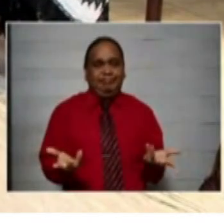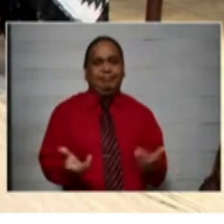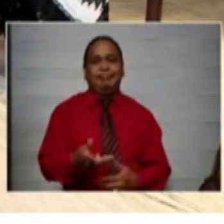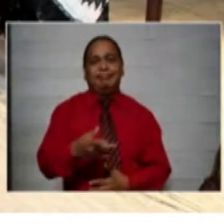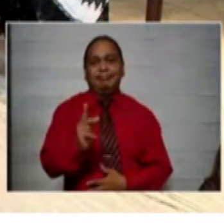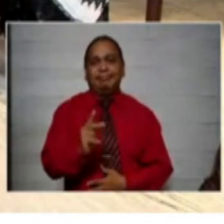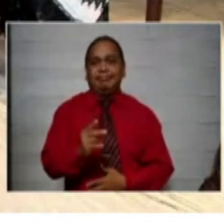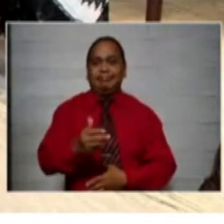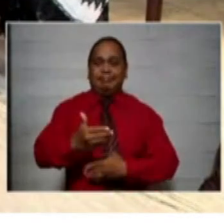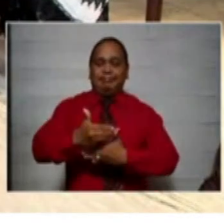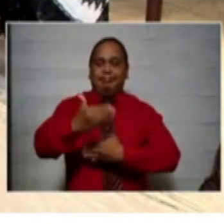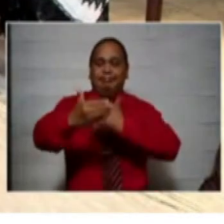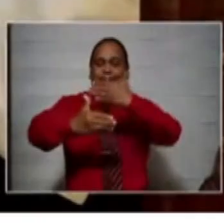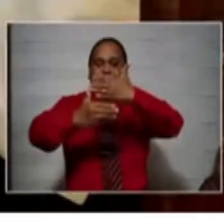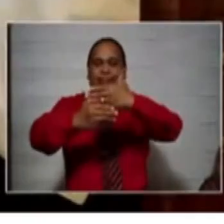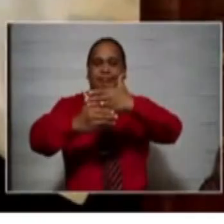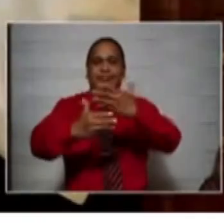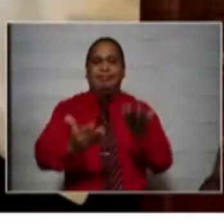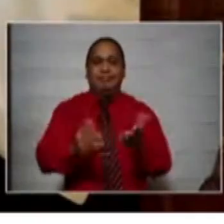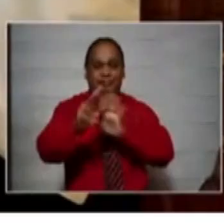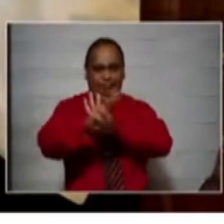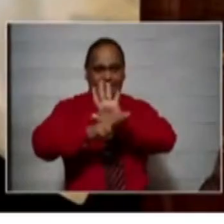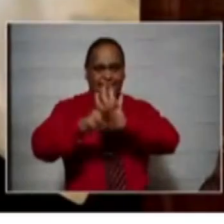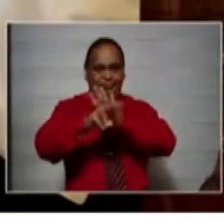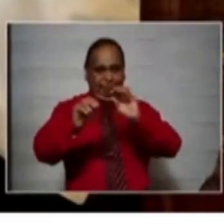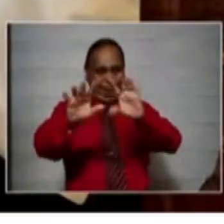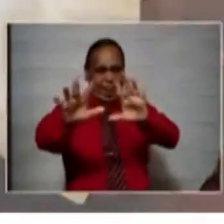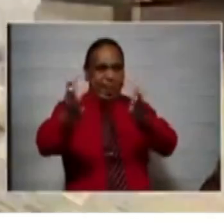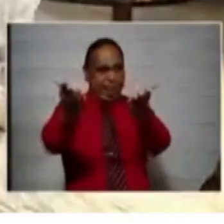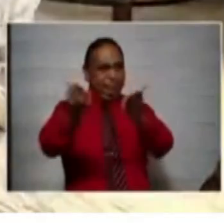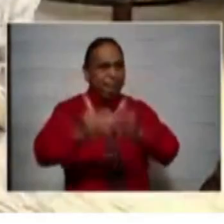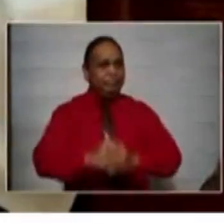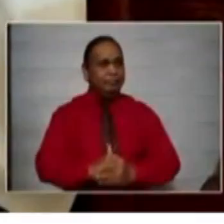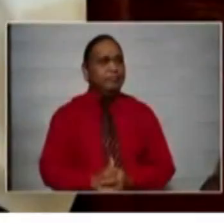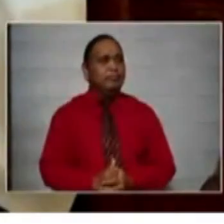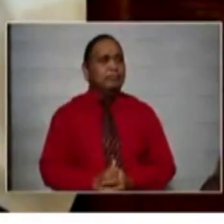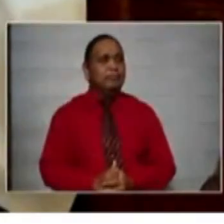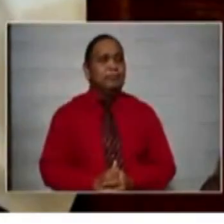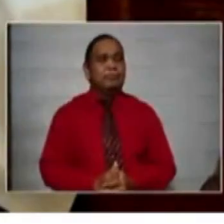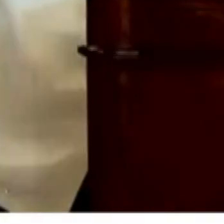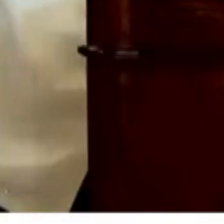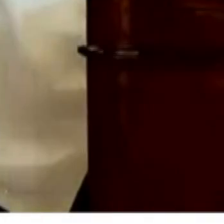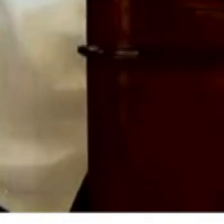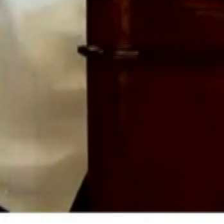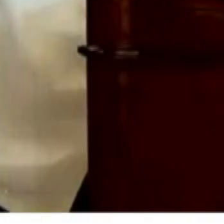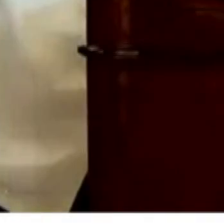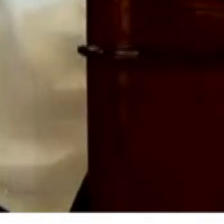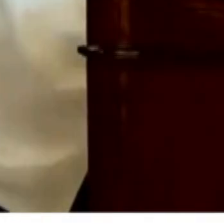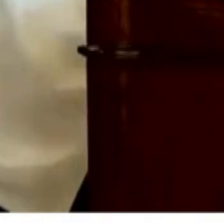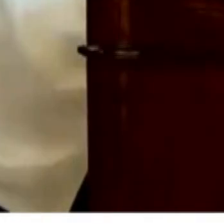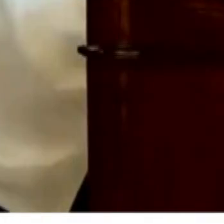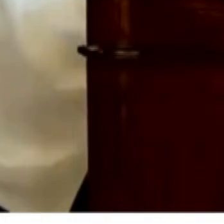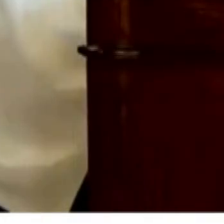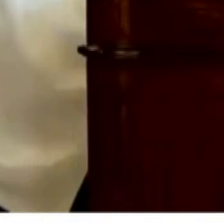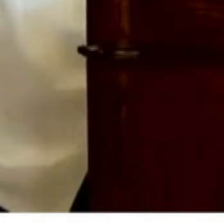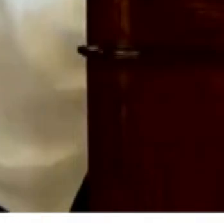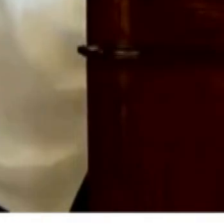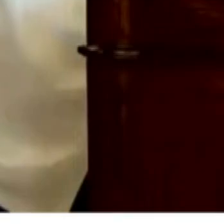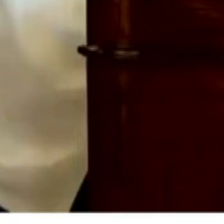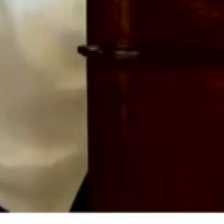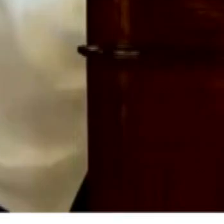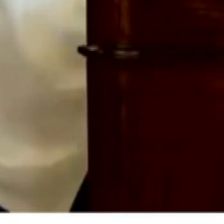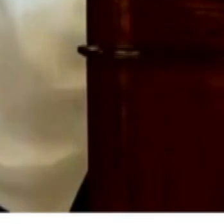cortinita de humo pero a ver el vídeo ella como embauca y es muy motivador